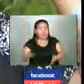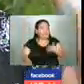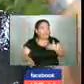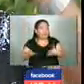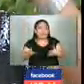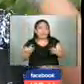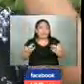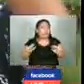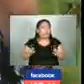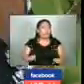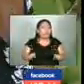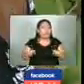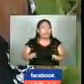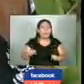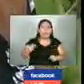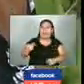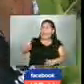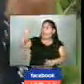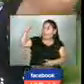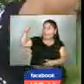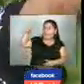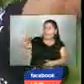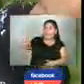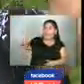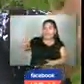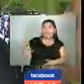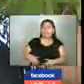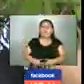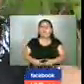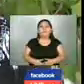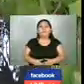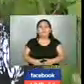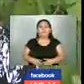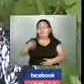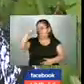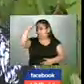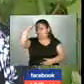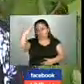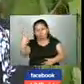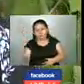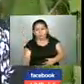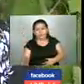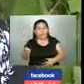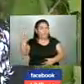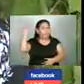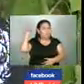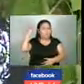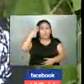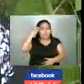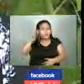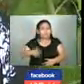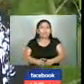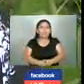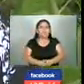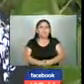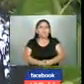pudo, ¿verdad?, porque la pista queda atrás. Sí. Y el accidente era por donde ha sido, si para acá o al centro.